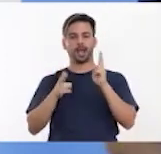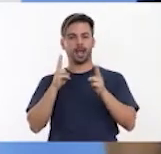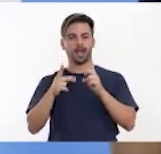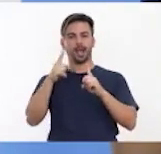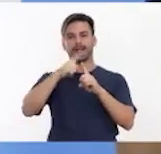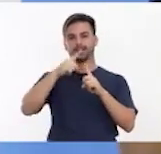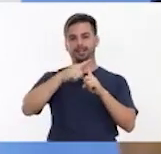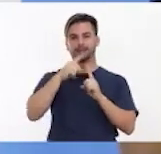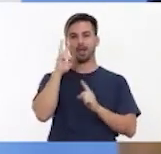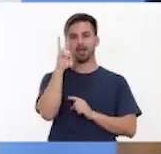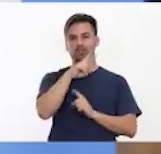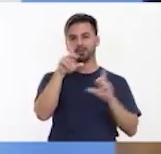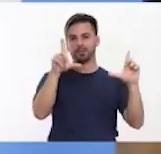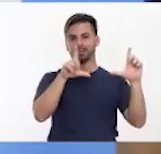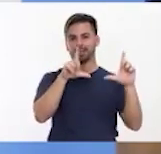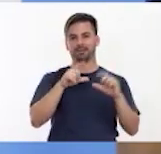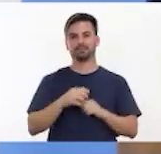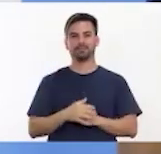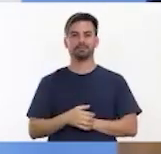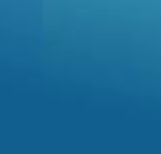en pantalla.